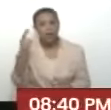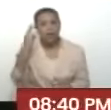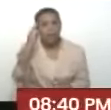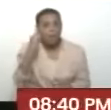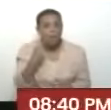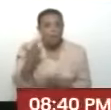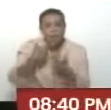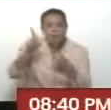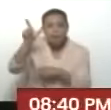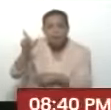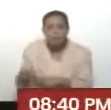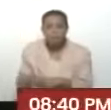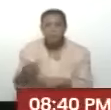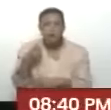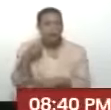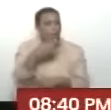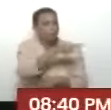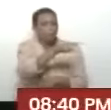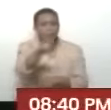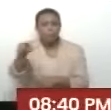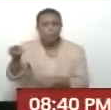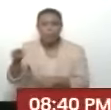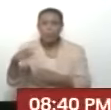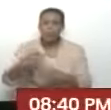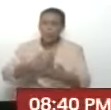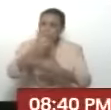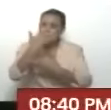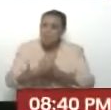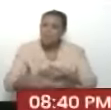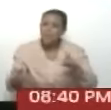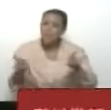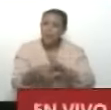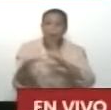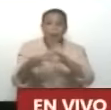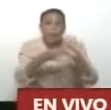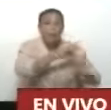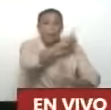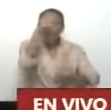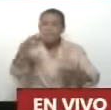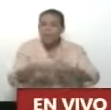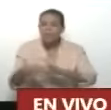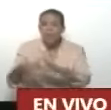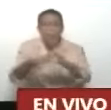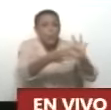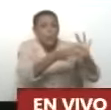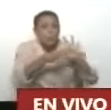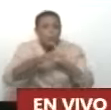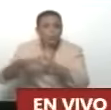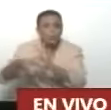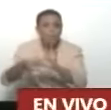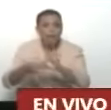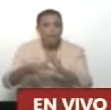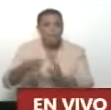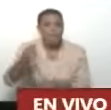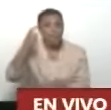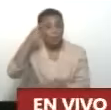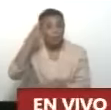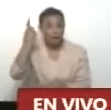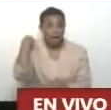percibía que era como la plenitud del proyecto de unidad total del pueblo. Y hoy nosotros estuvimos